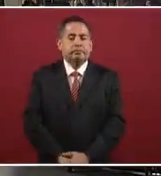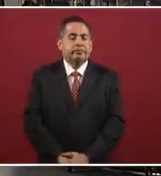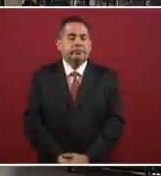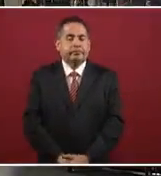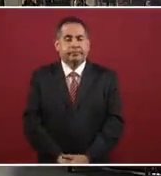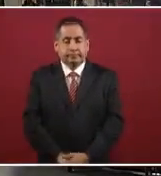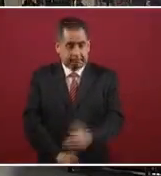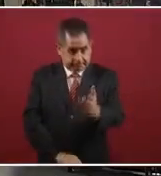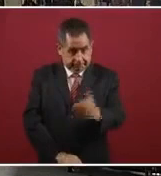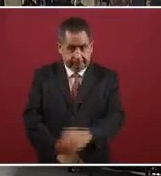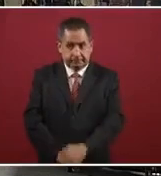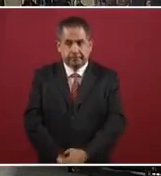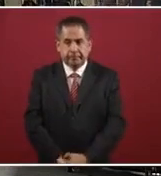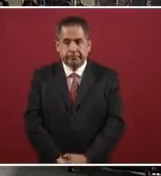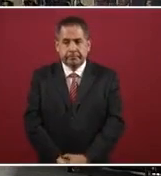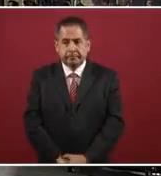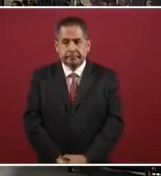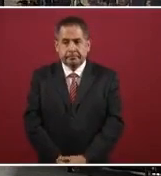Adelante usted.